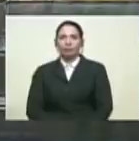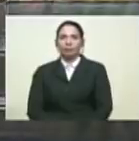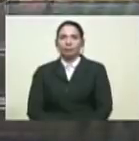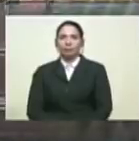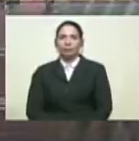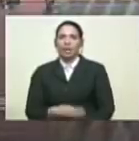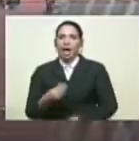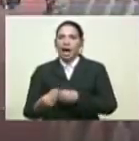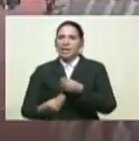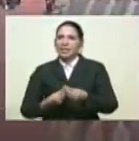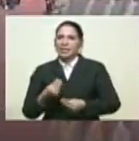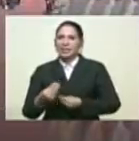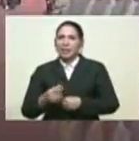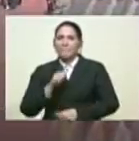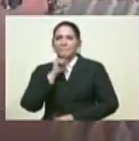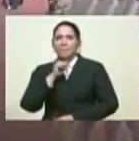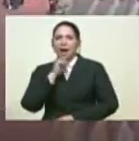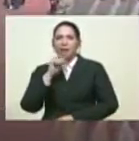hacerle daño a Venezuela,